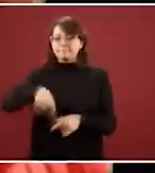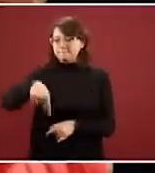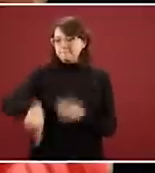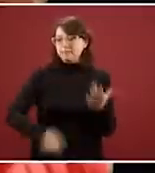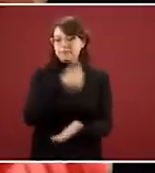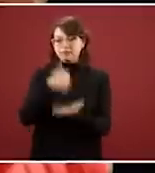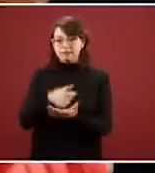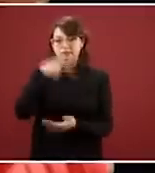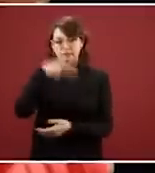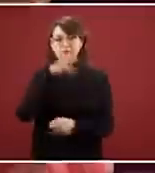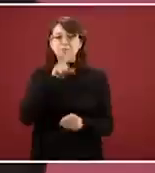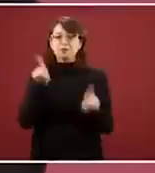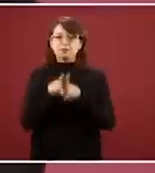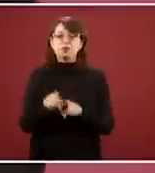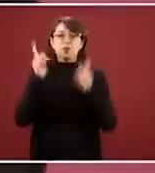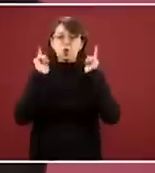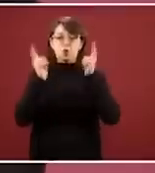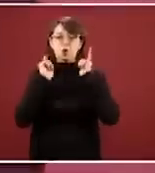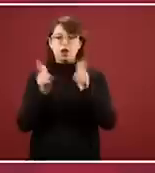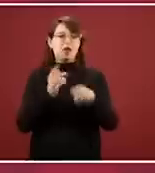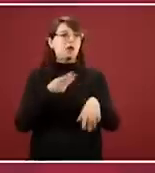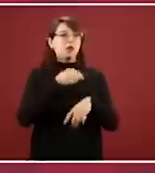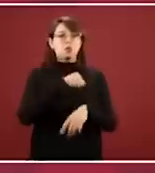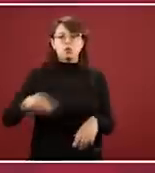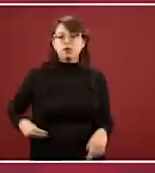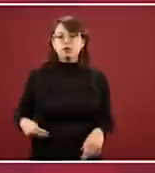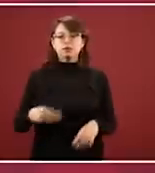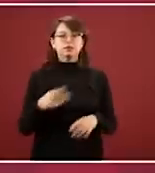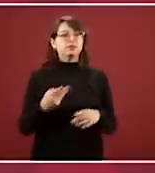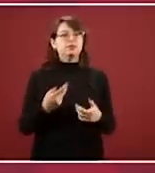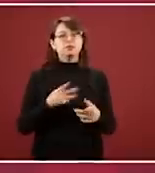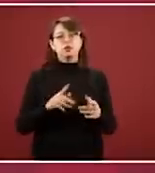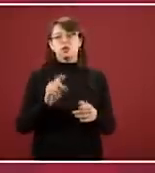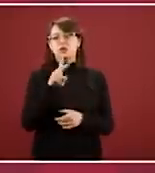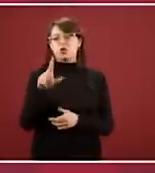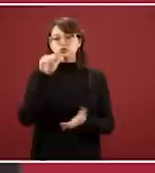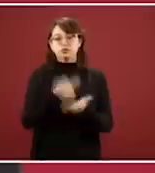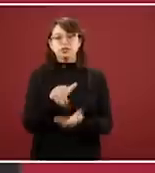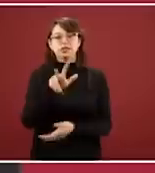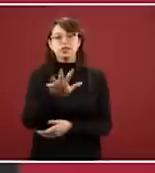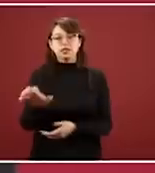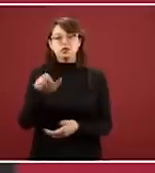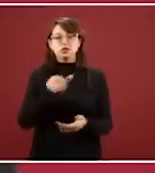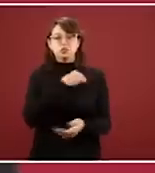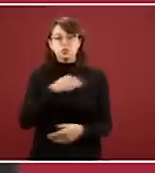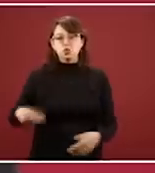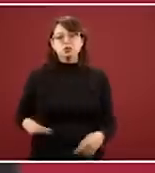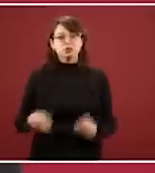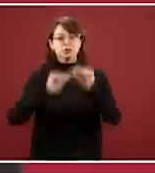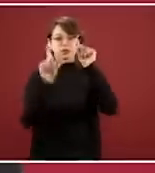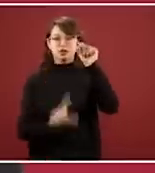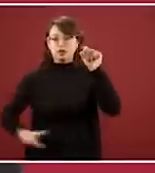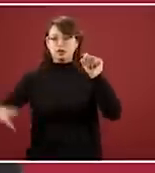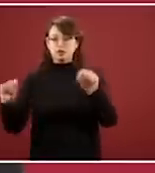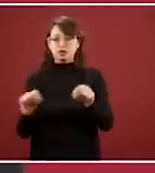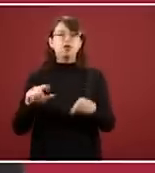en todas las plazas públicas de todos los municipios, de los cerca de 2.500 municipios, que sea el